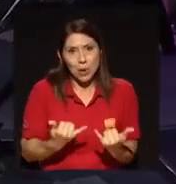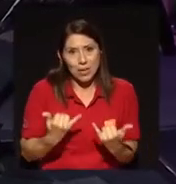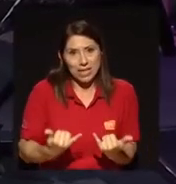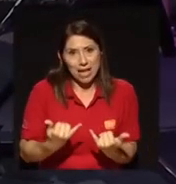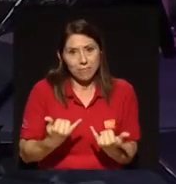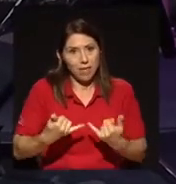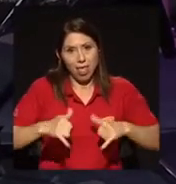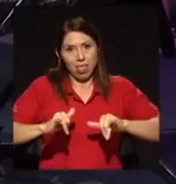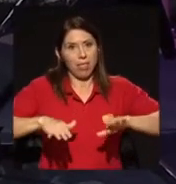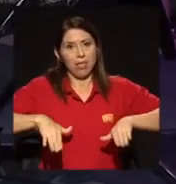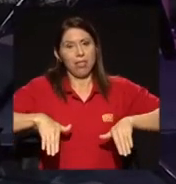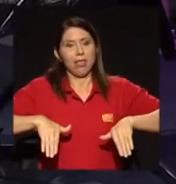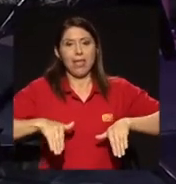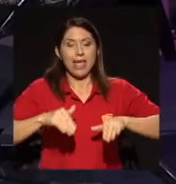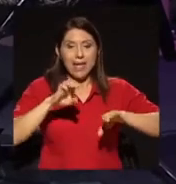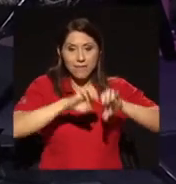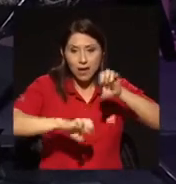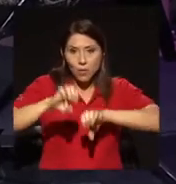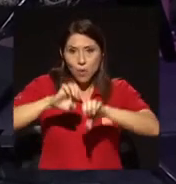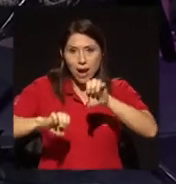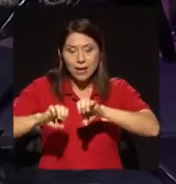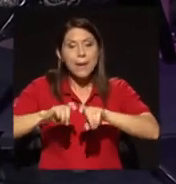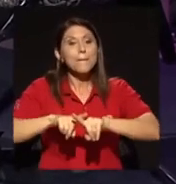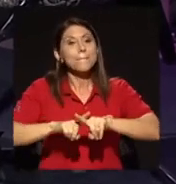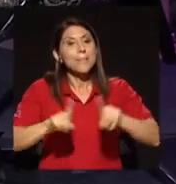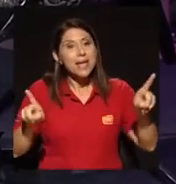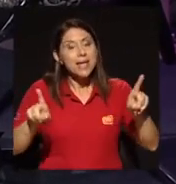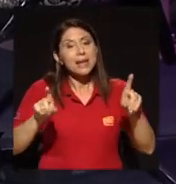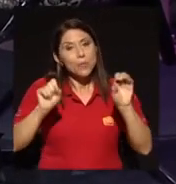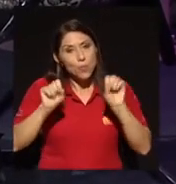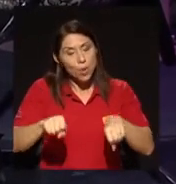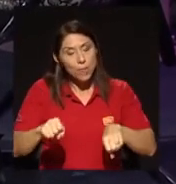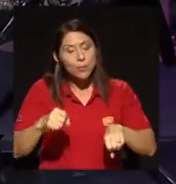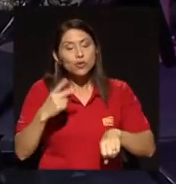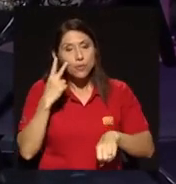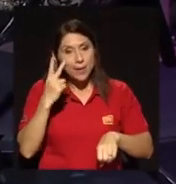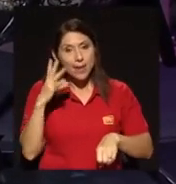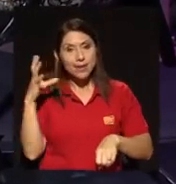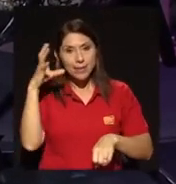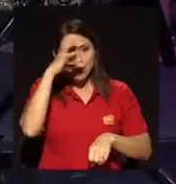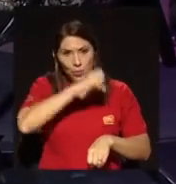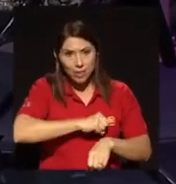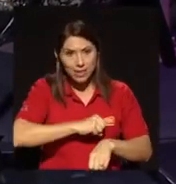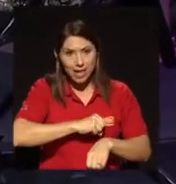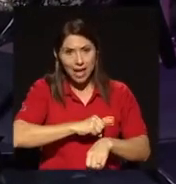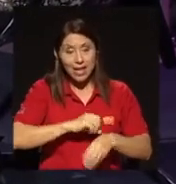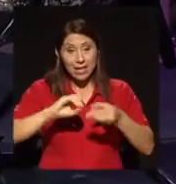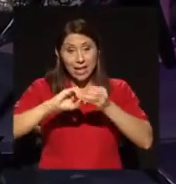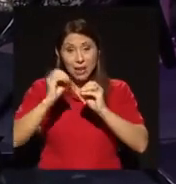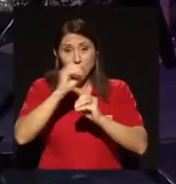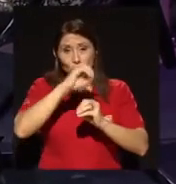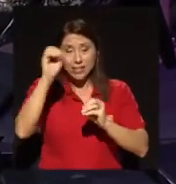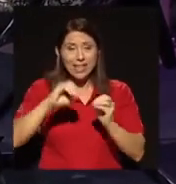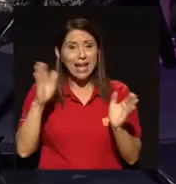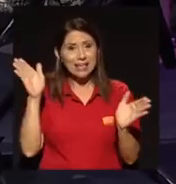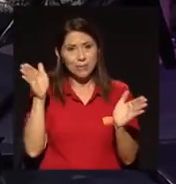Ninguna, qué impacto ha tenido esto, pero sí pudiéramos ver que hay un menor porcentaje, aunque eso